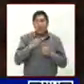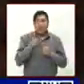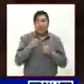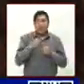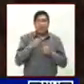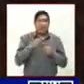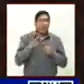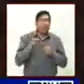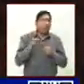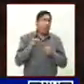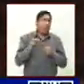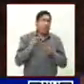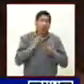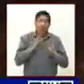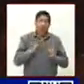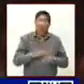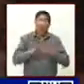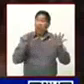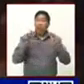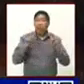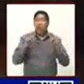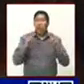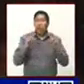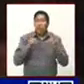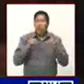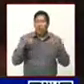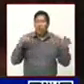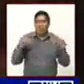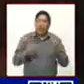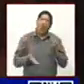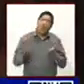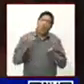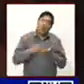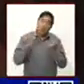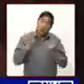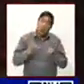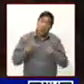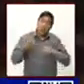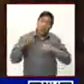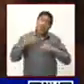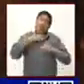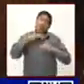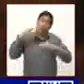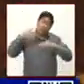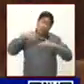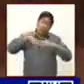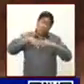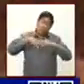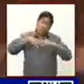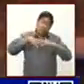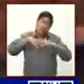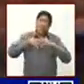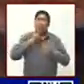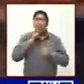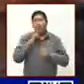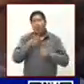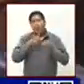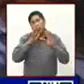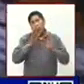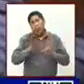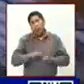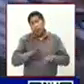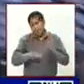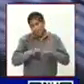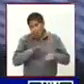hubo inundación en vía pero no porque el río desbordó sino porque los sumideros Se volvieron a tapar esta mañana por la intensidad de la lluvia no mañana se han pronosticado